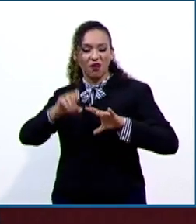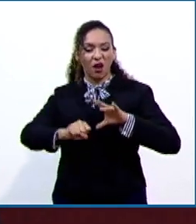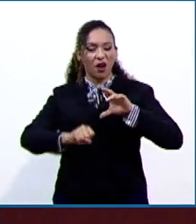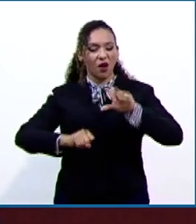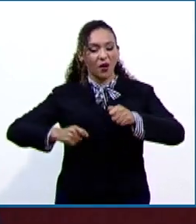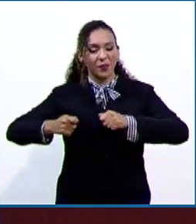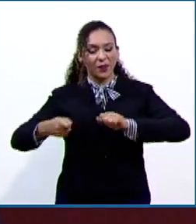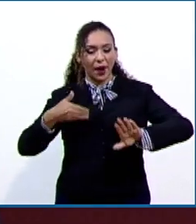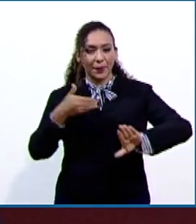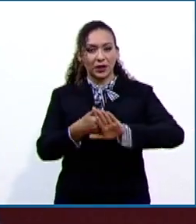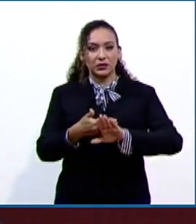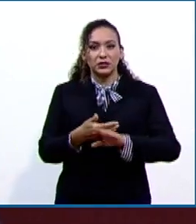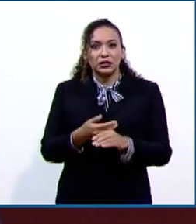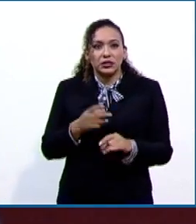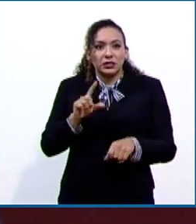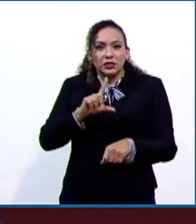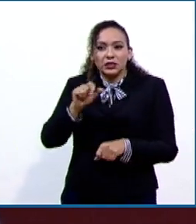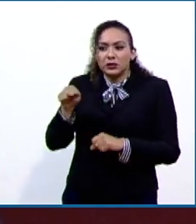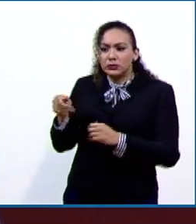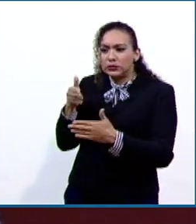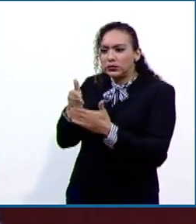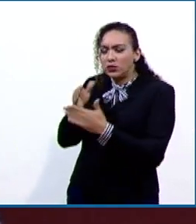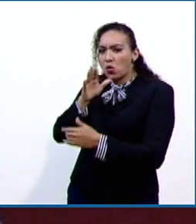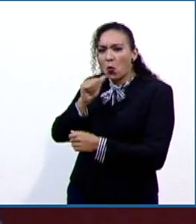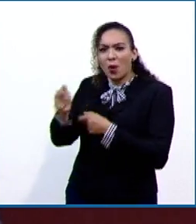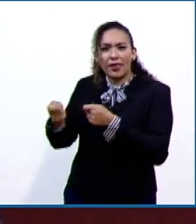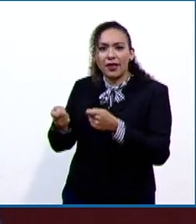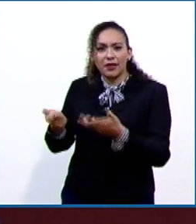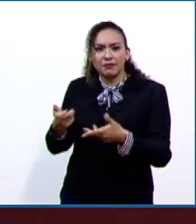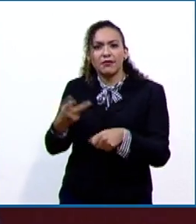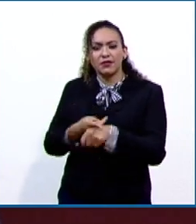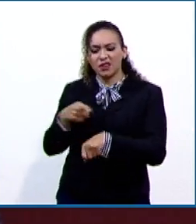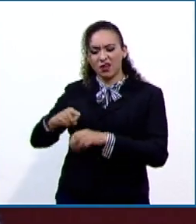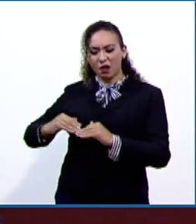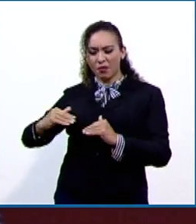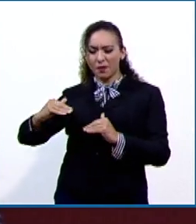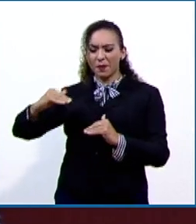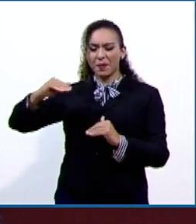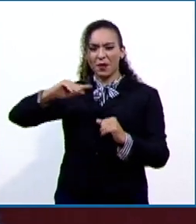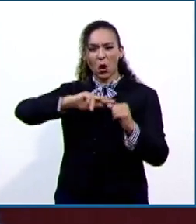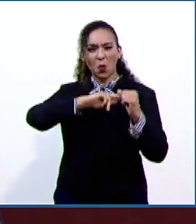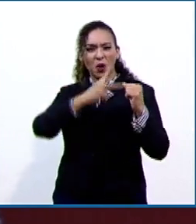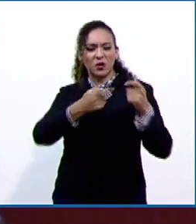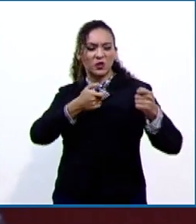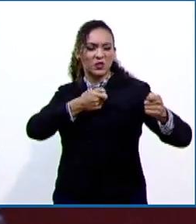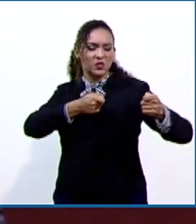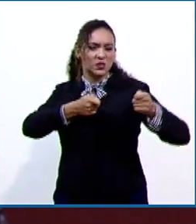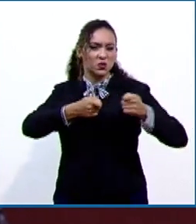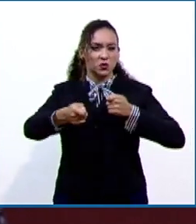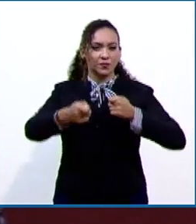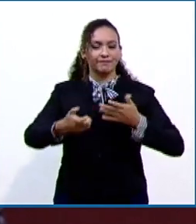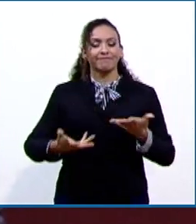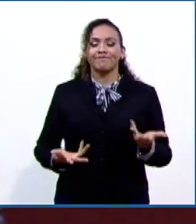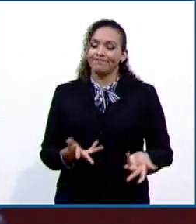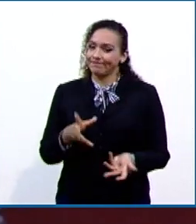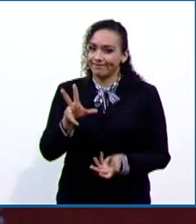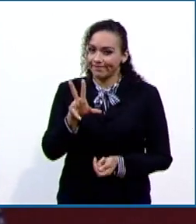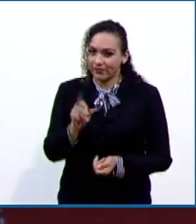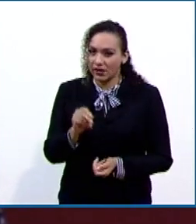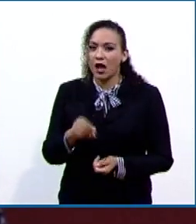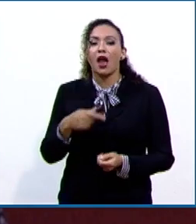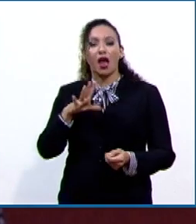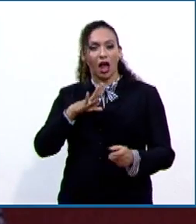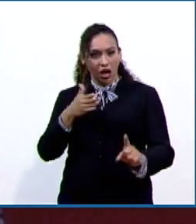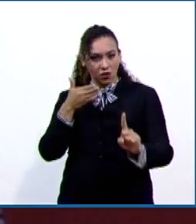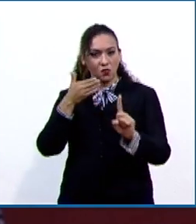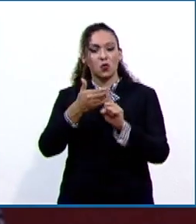y controlado. Es también una verdad evidente que uno de los propósitos